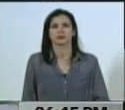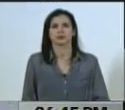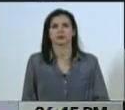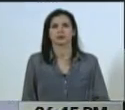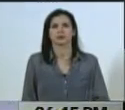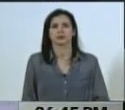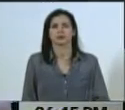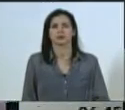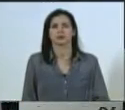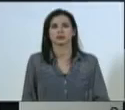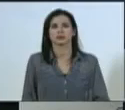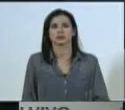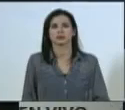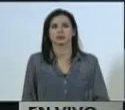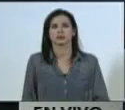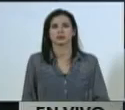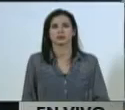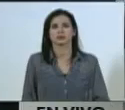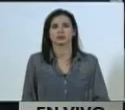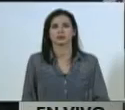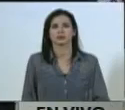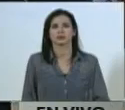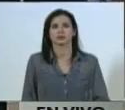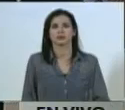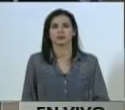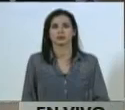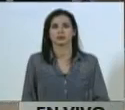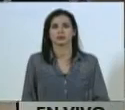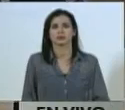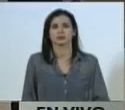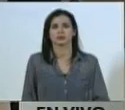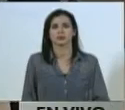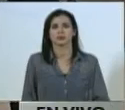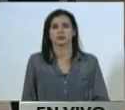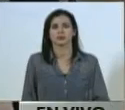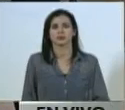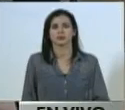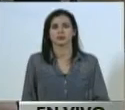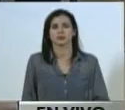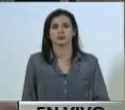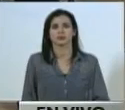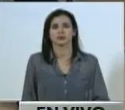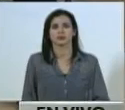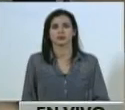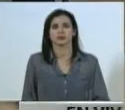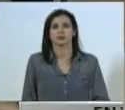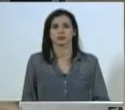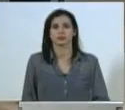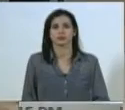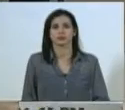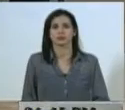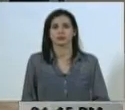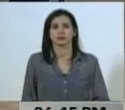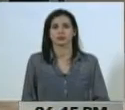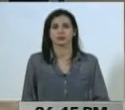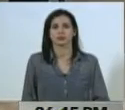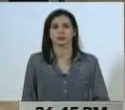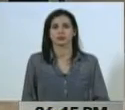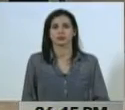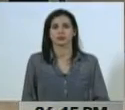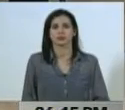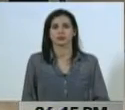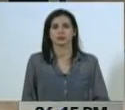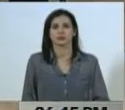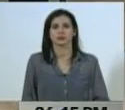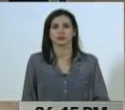11 non-OPEC countries led by the Russian Federation to join us in OPEC to take